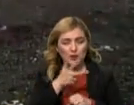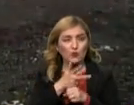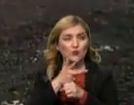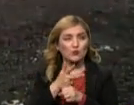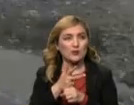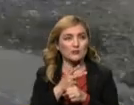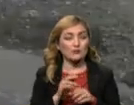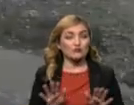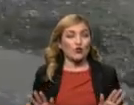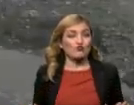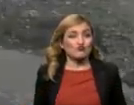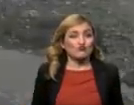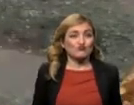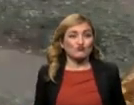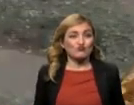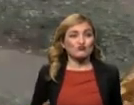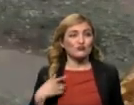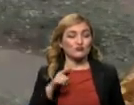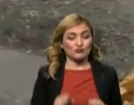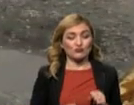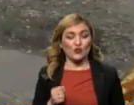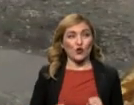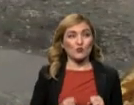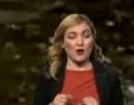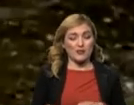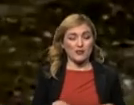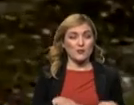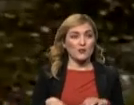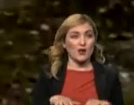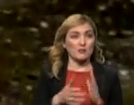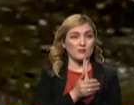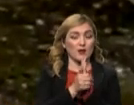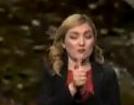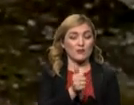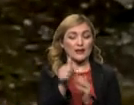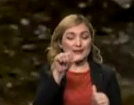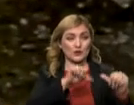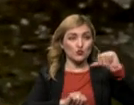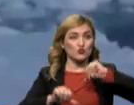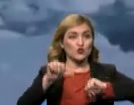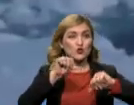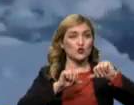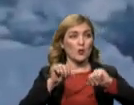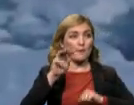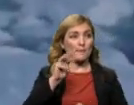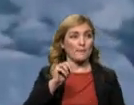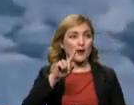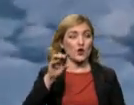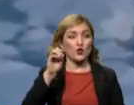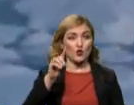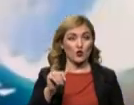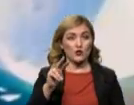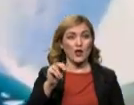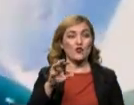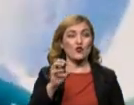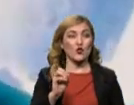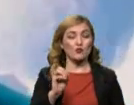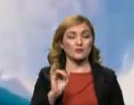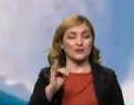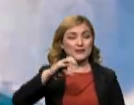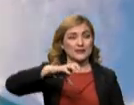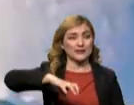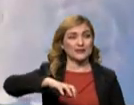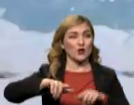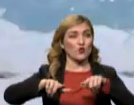corriendo y actividades que realizan los expertos en la estación científica Pedro Vicente Maldonado en las islas Greenwich, Barrientos